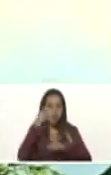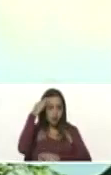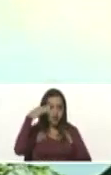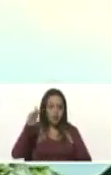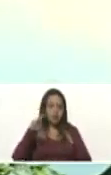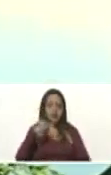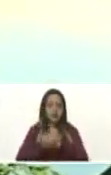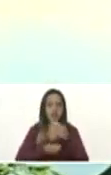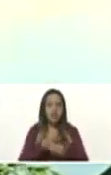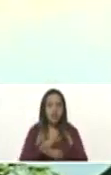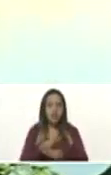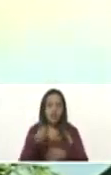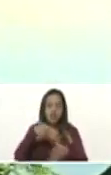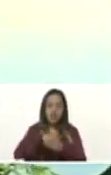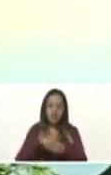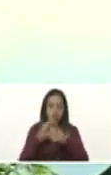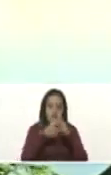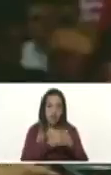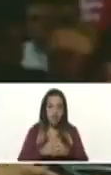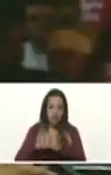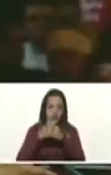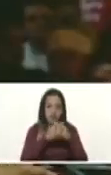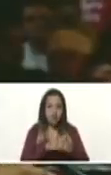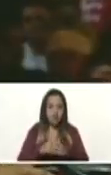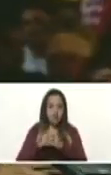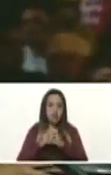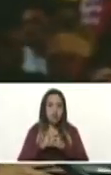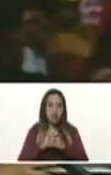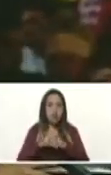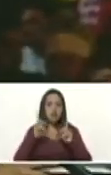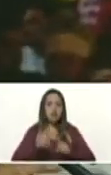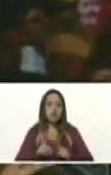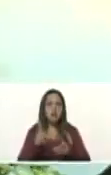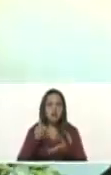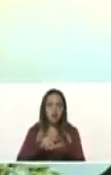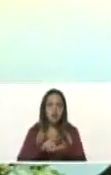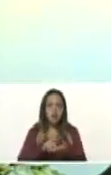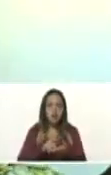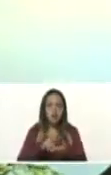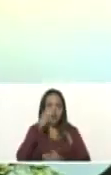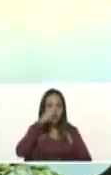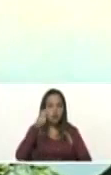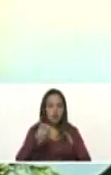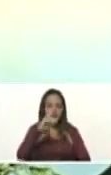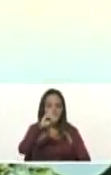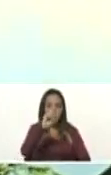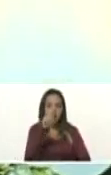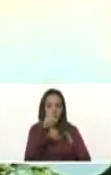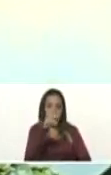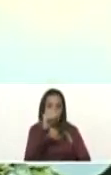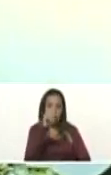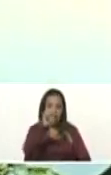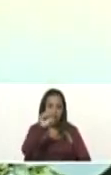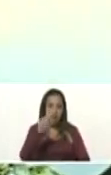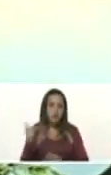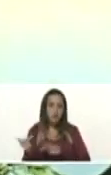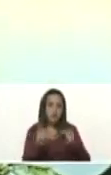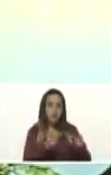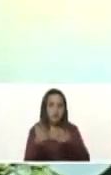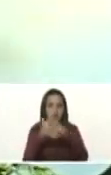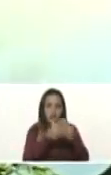Unidos, de Norteamérica, y perteneciente al pueblo originario Lakota. Bienvenido desde Estados